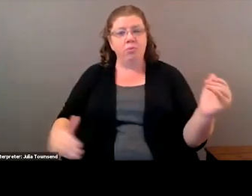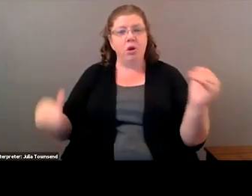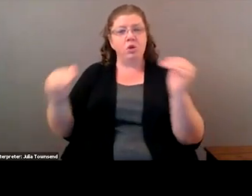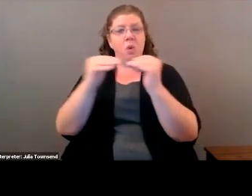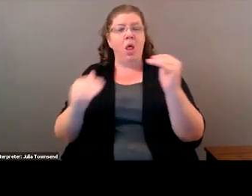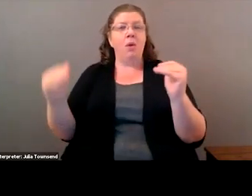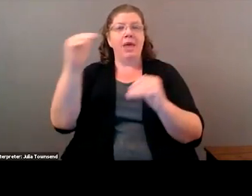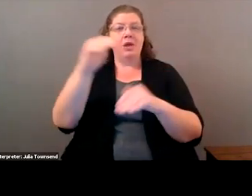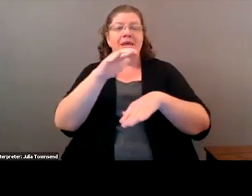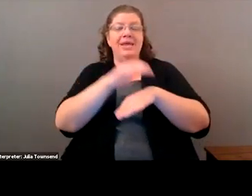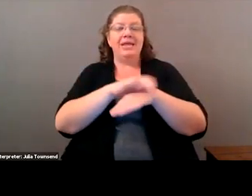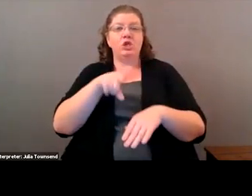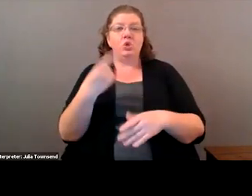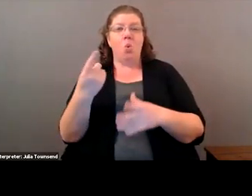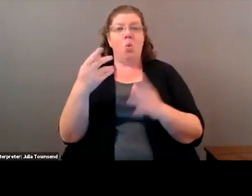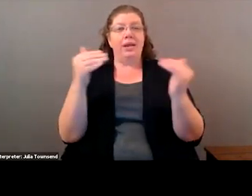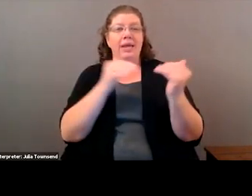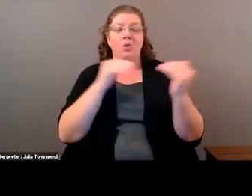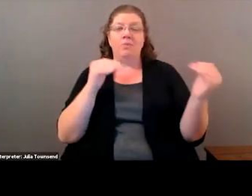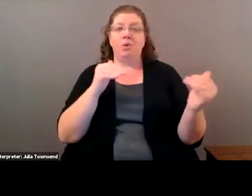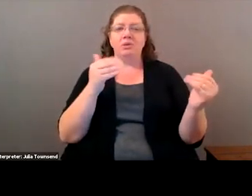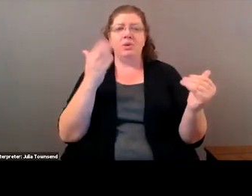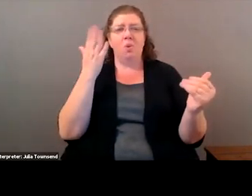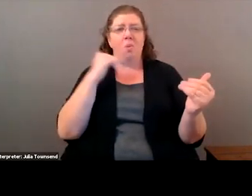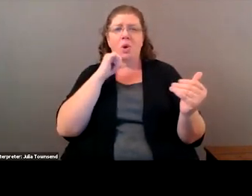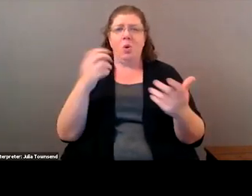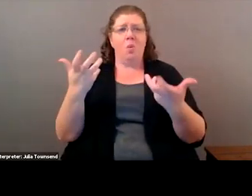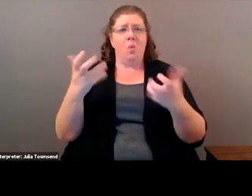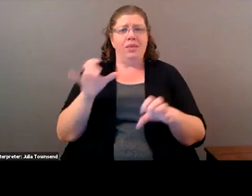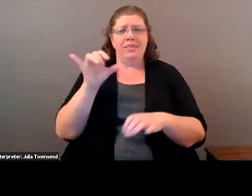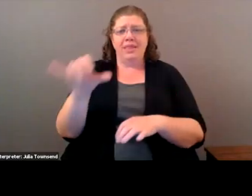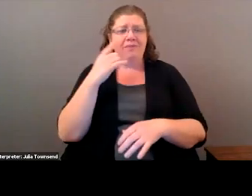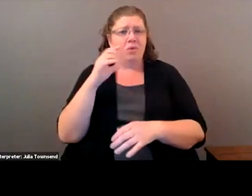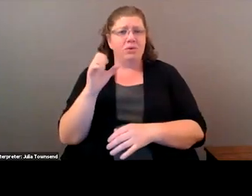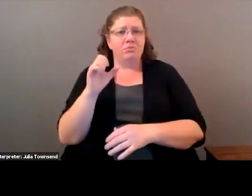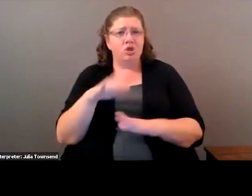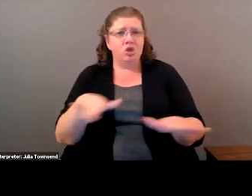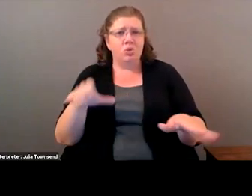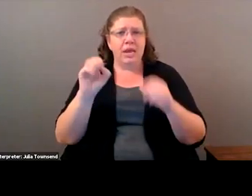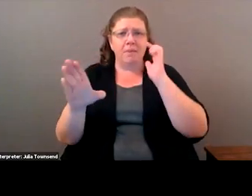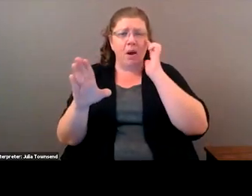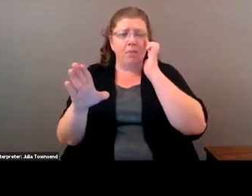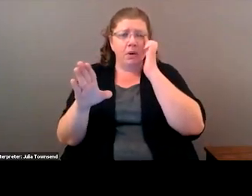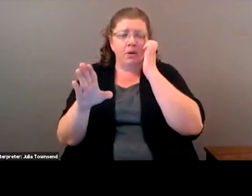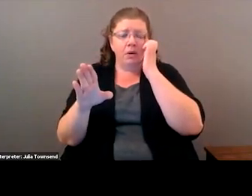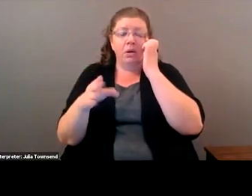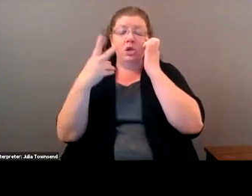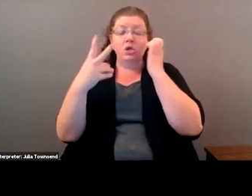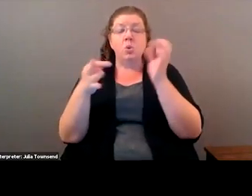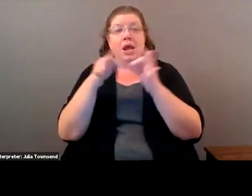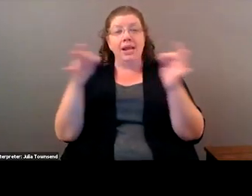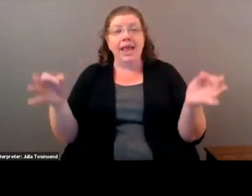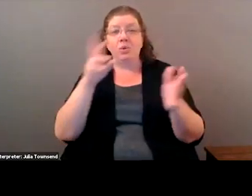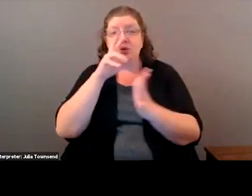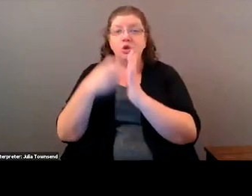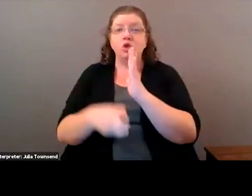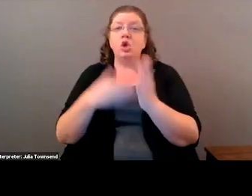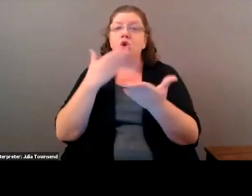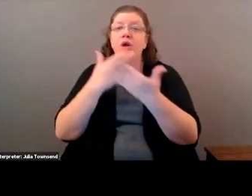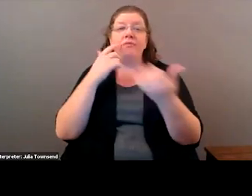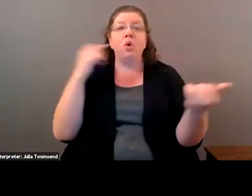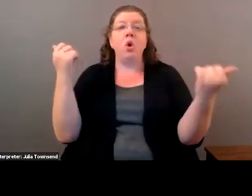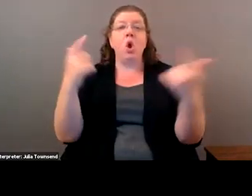y estos programas les dan la oportunidad de desempeñarse a un alto nivel porque no queremos eso para los niños de santa barbara este programa de